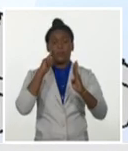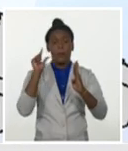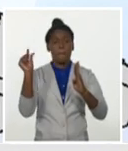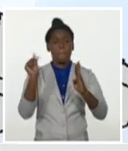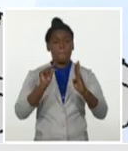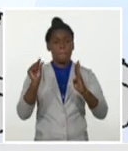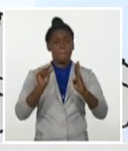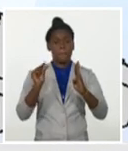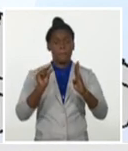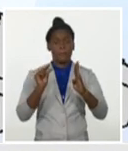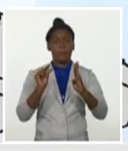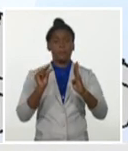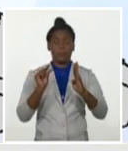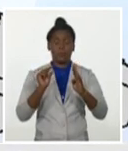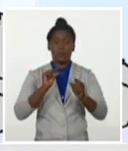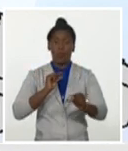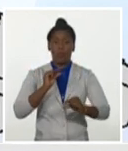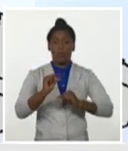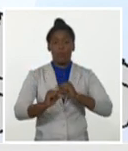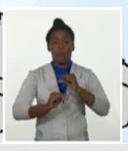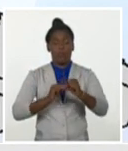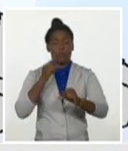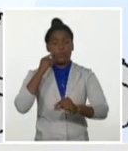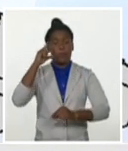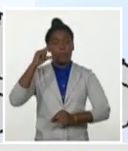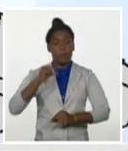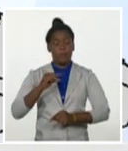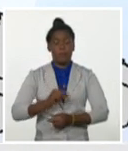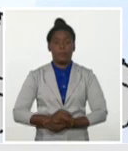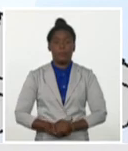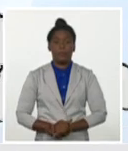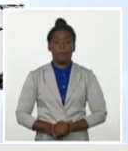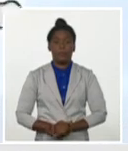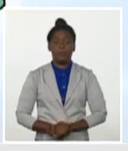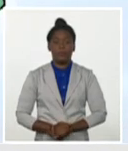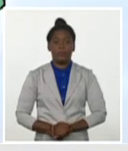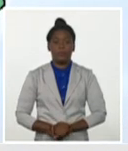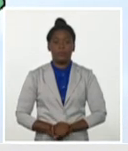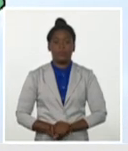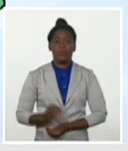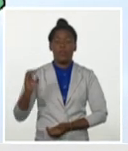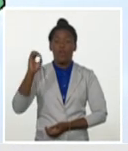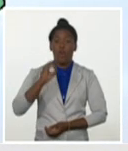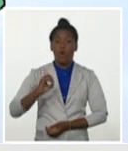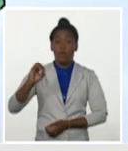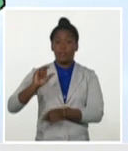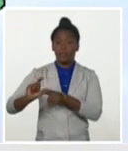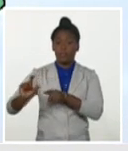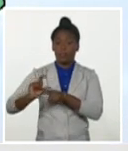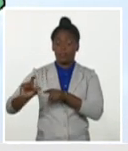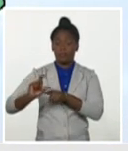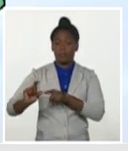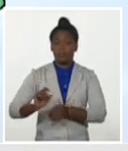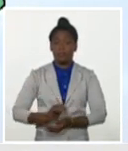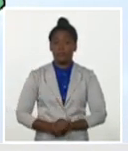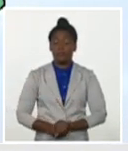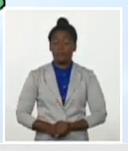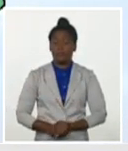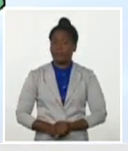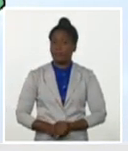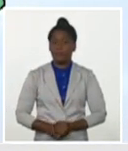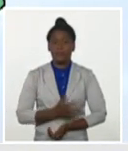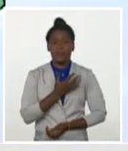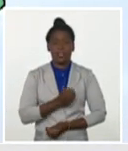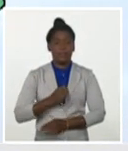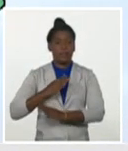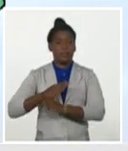con indicadores menores que el occidente. Y en oriente, pues lamentablemente ahí Santiago de